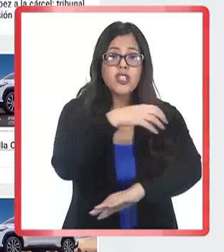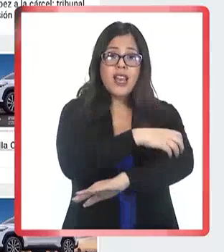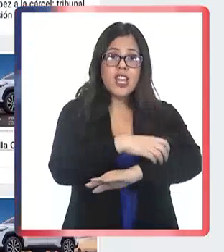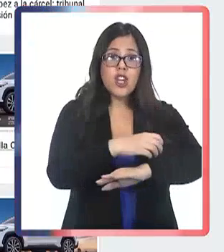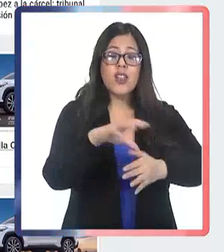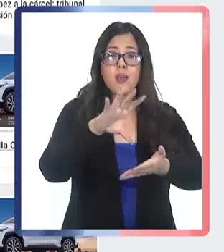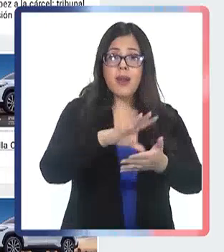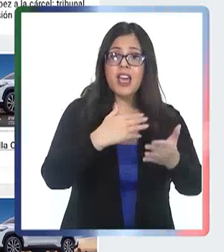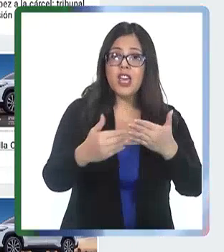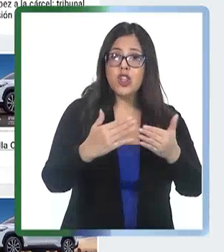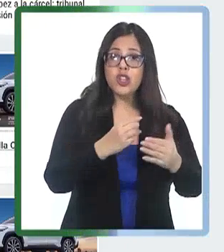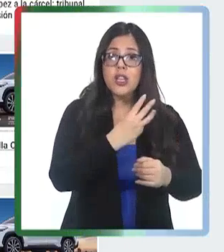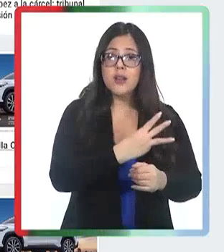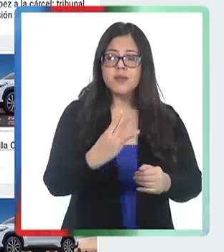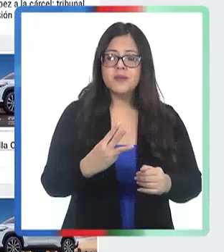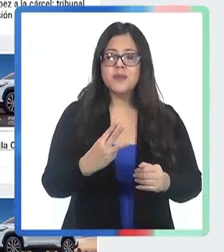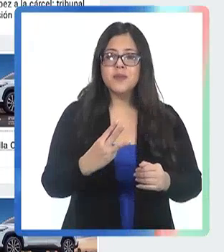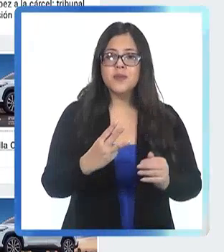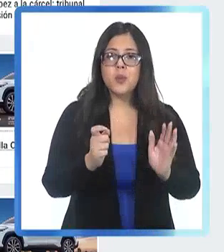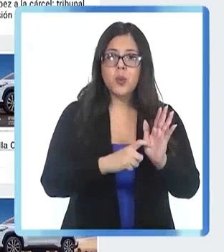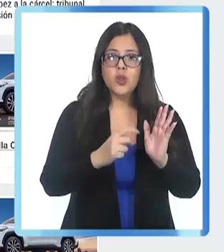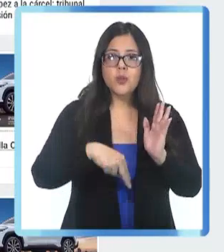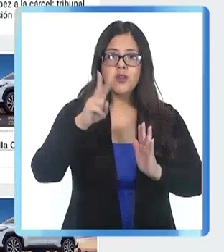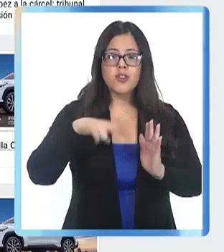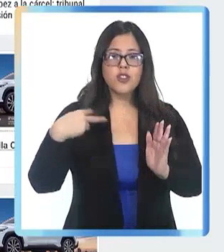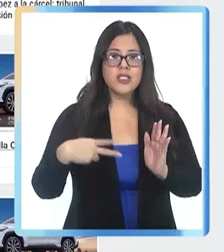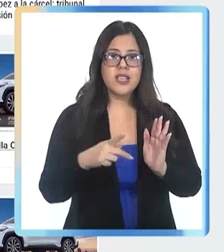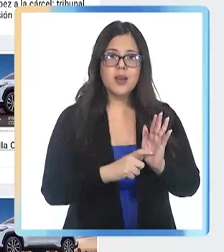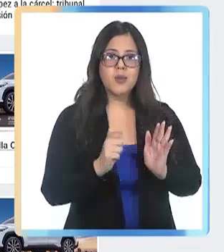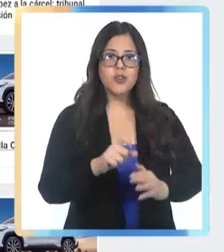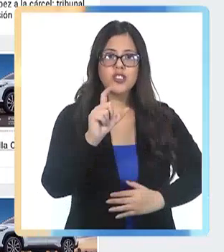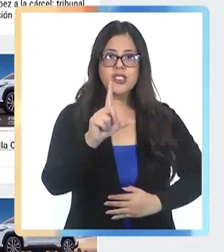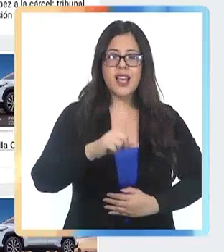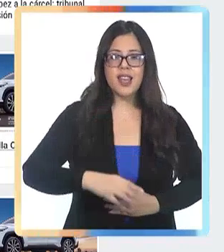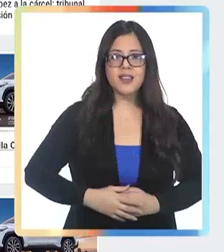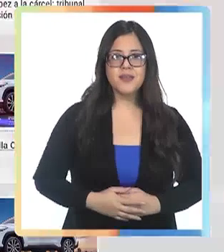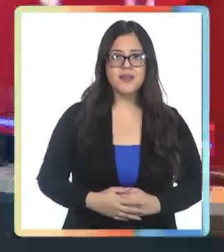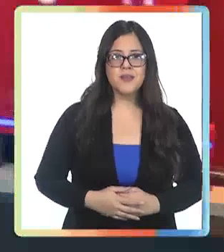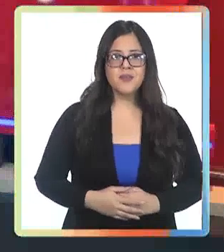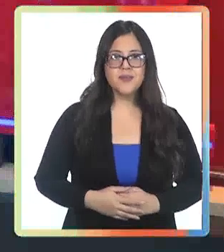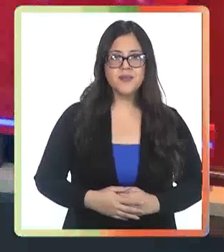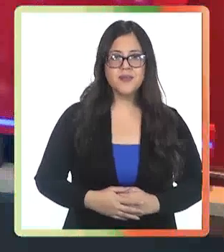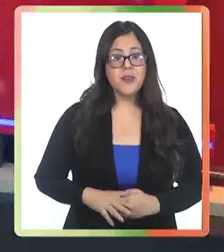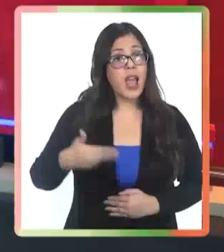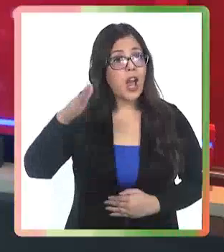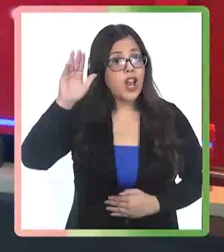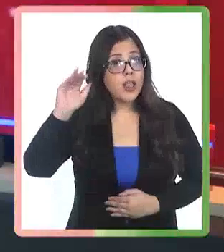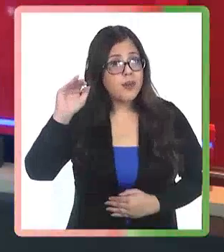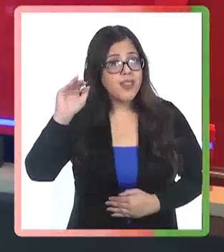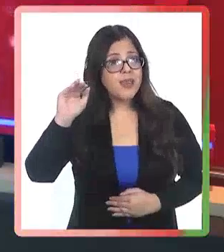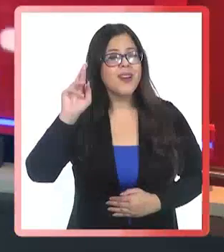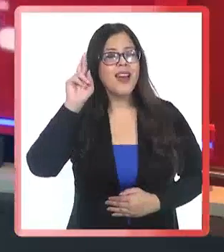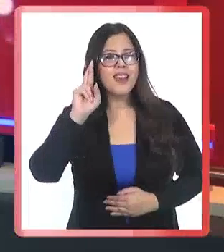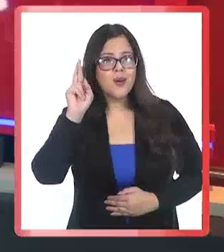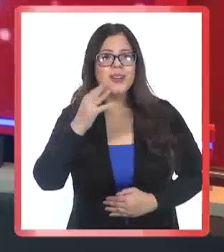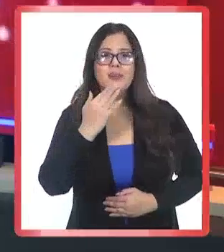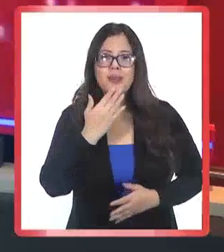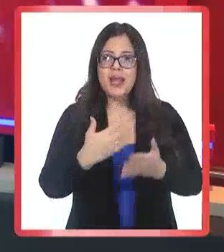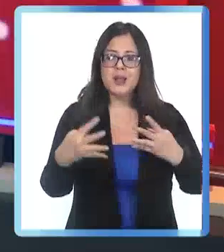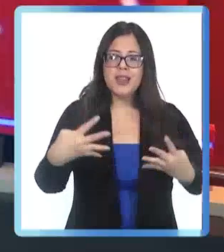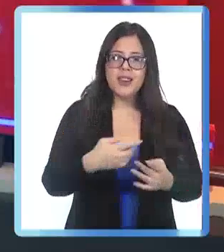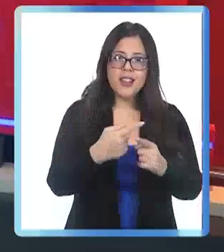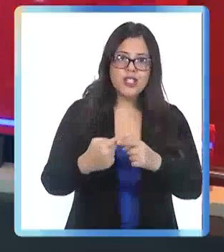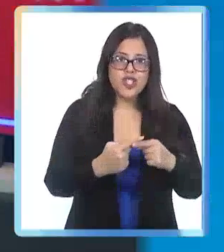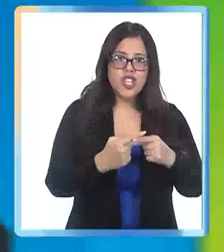país está en nuestra página web www.portavoznoticias.cl. Nos despedimos y recuerden que también estamos en las